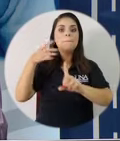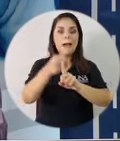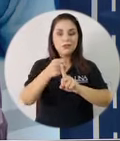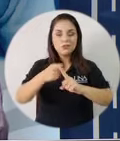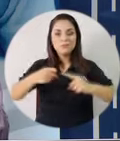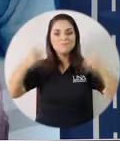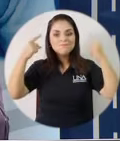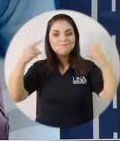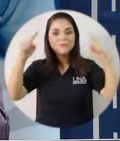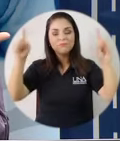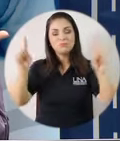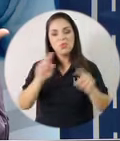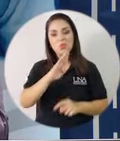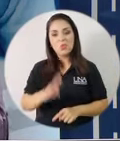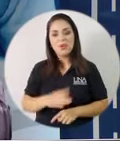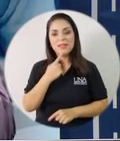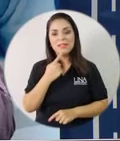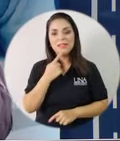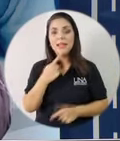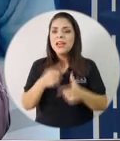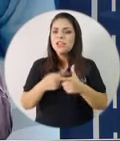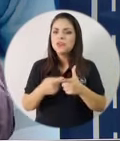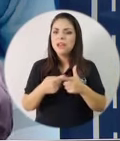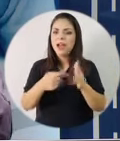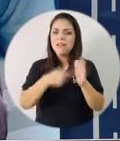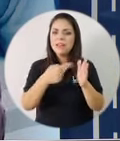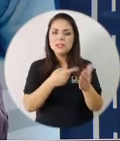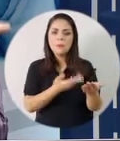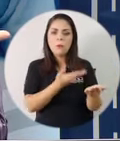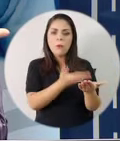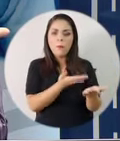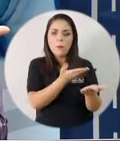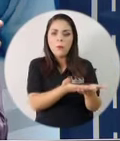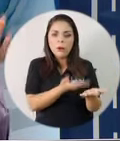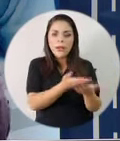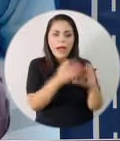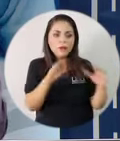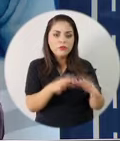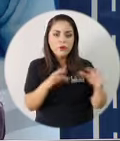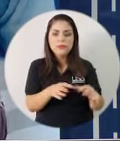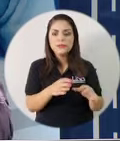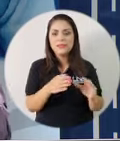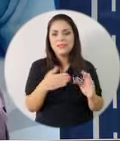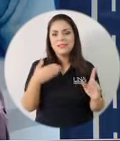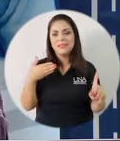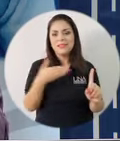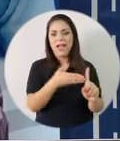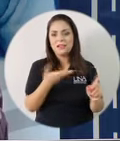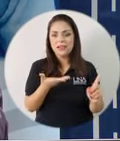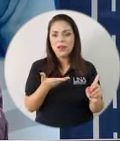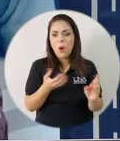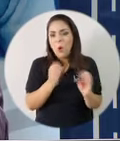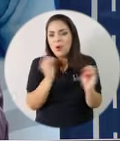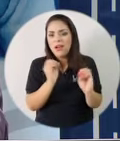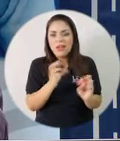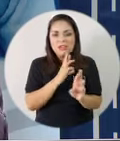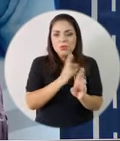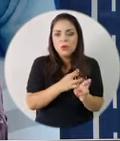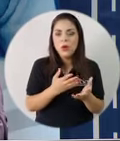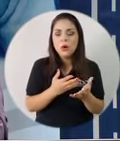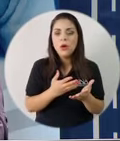pueden generar. Y entonces nos damos cuenta de que muchas veces se proponen acciones que más bien producen daño o acciones que son inocuas, que no van a generar